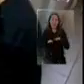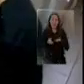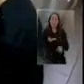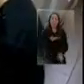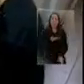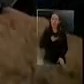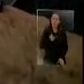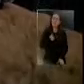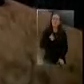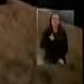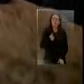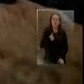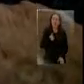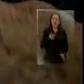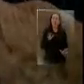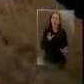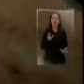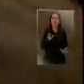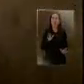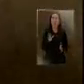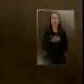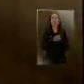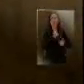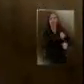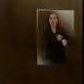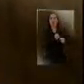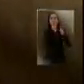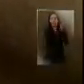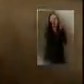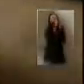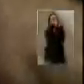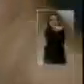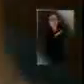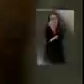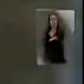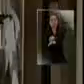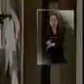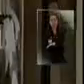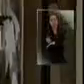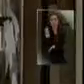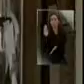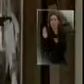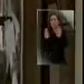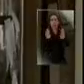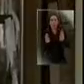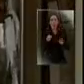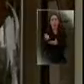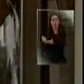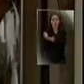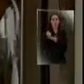tengo mi vacío. En la cocina pego los stickers, qué sé yo, me ayudo.